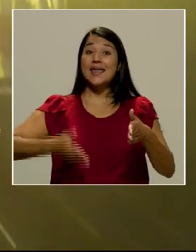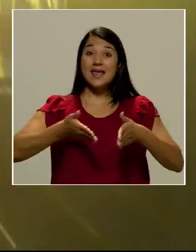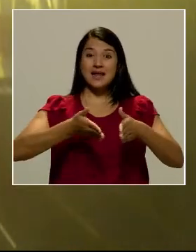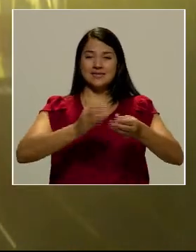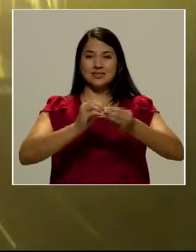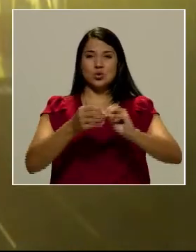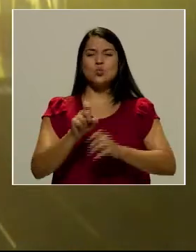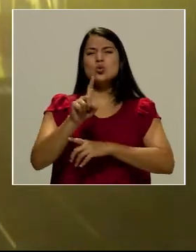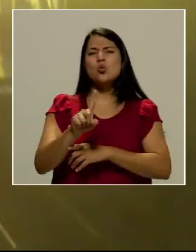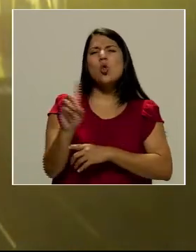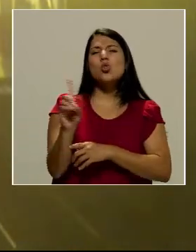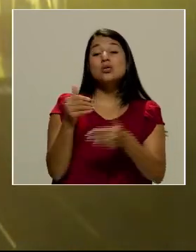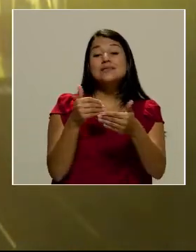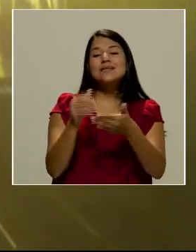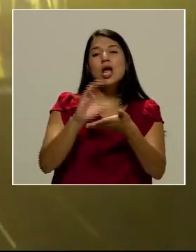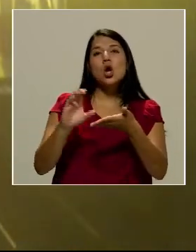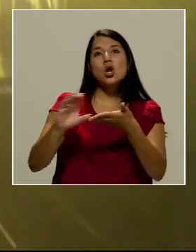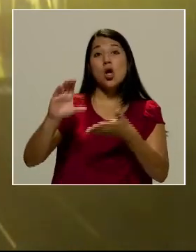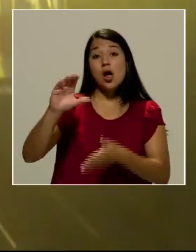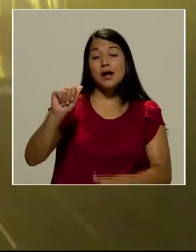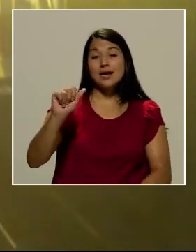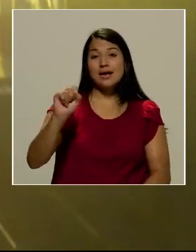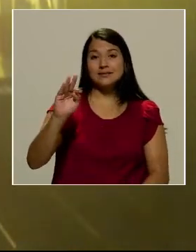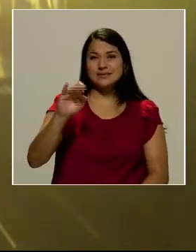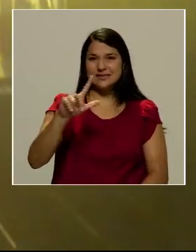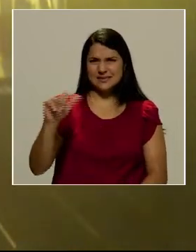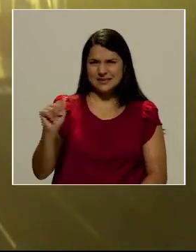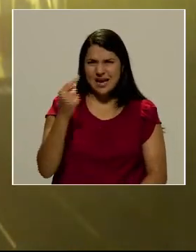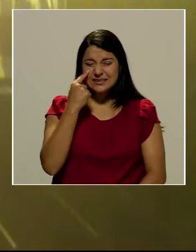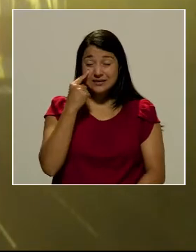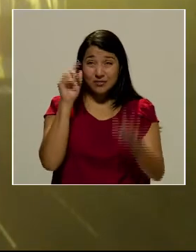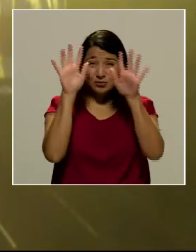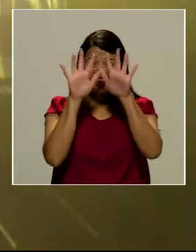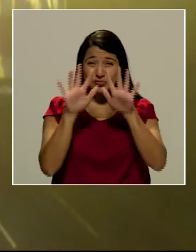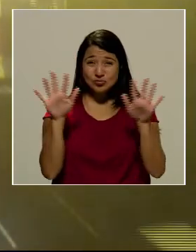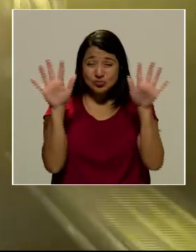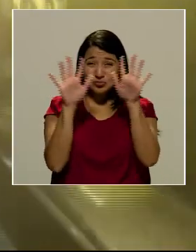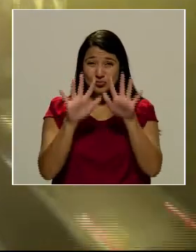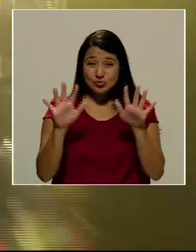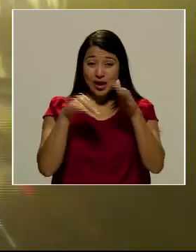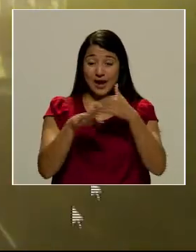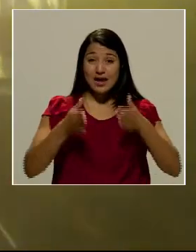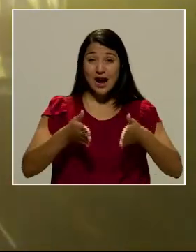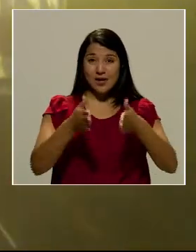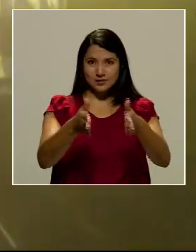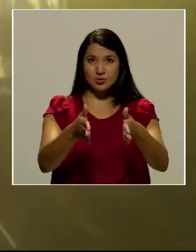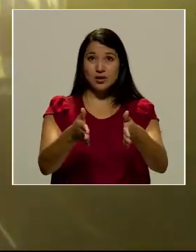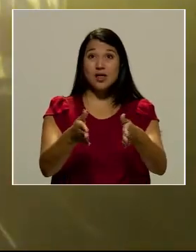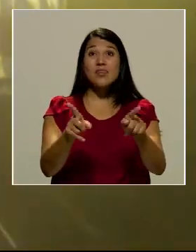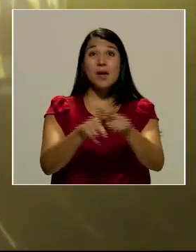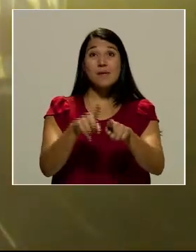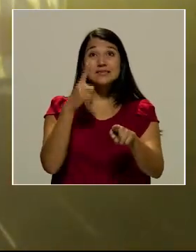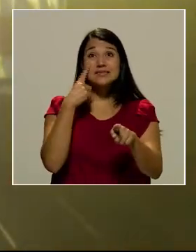1, en el sector del Colegio de Castella. Una densa neblina en la carretera, congestión